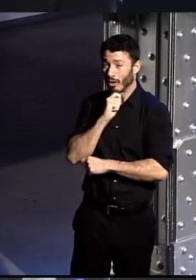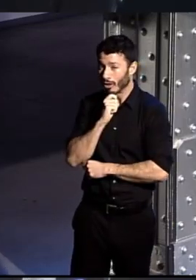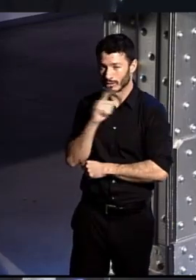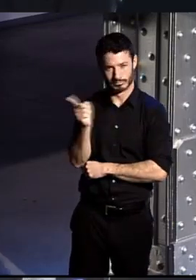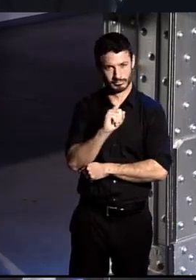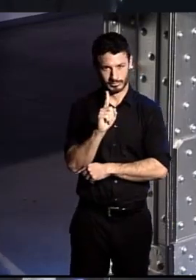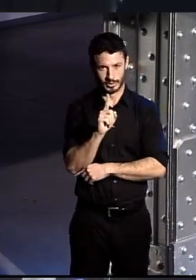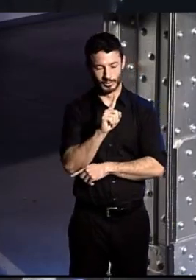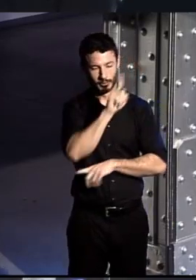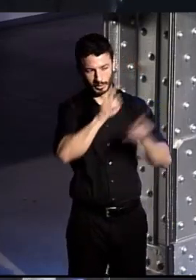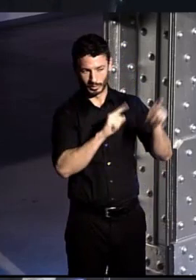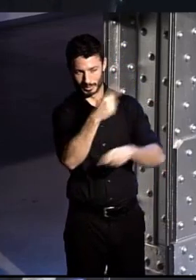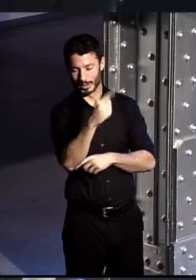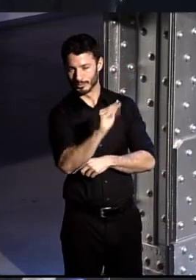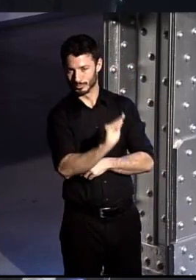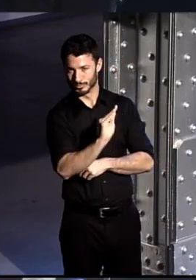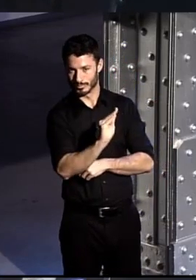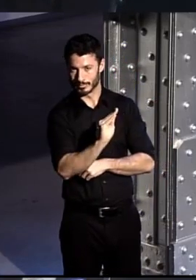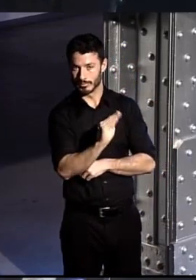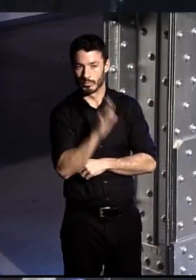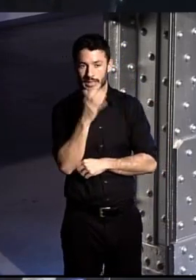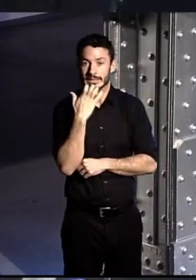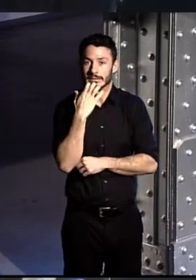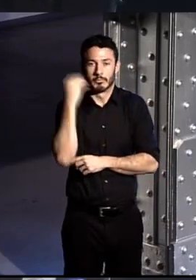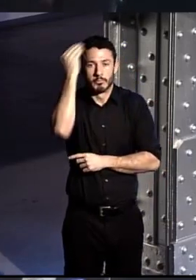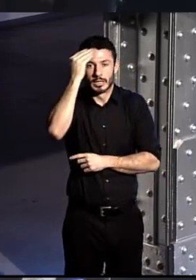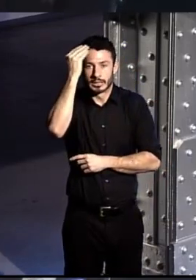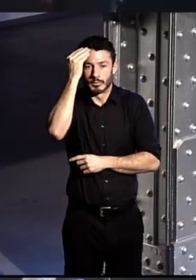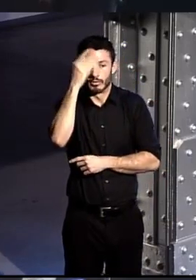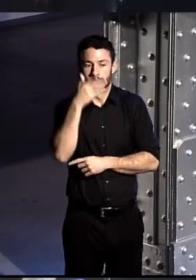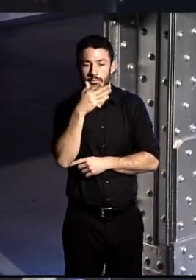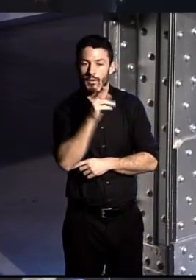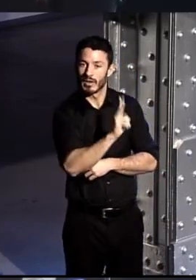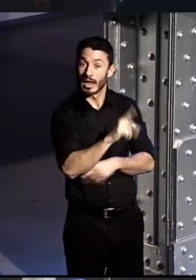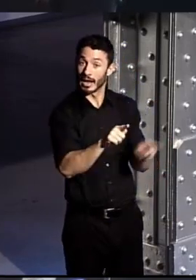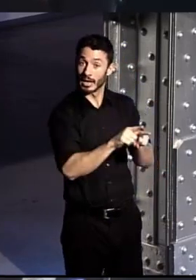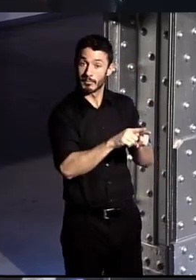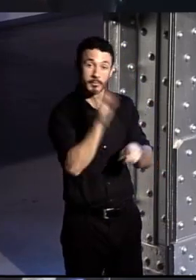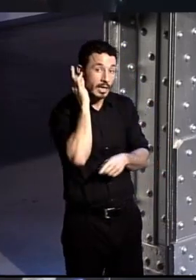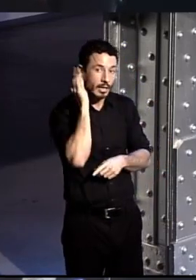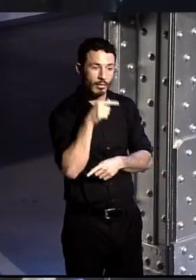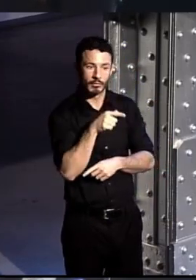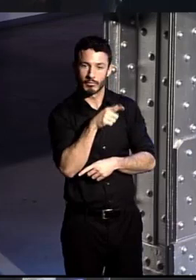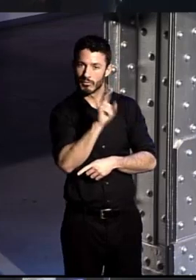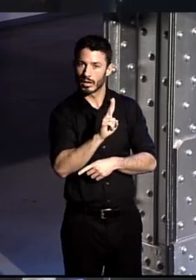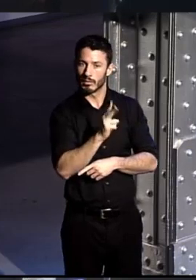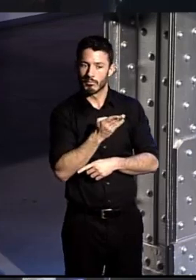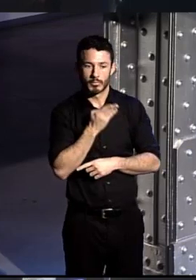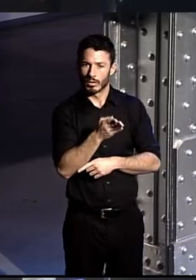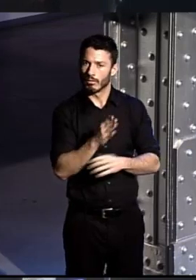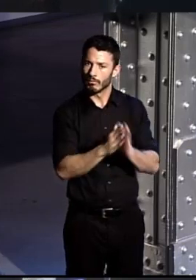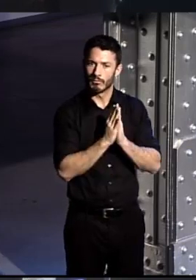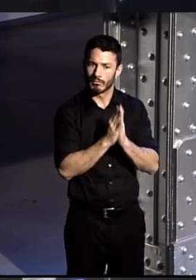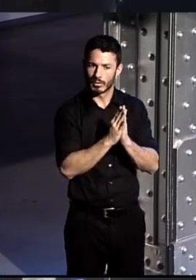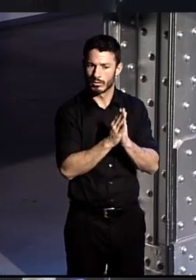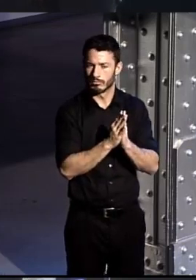pregunta, porque si, por ejemplo, pensamos en sus hermanas, él pidió para sus hermanas que tuvieran una educación en